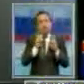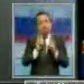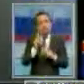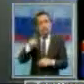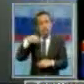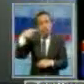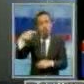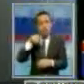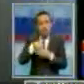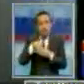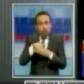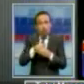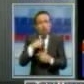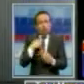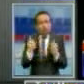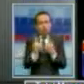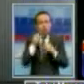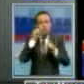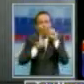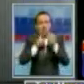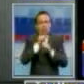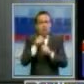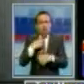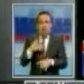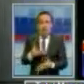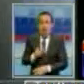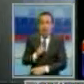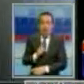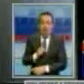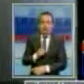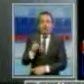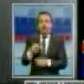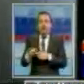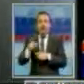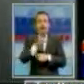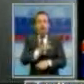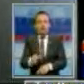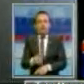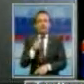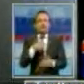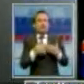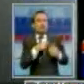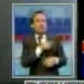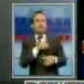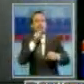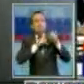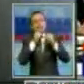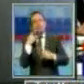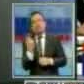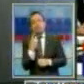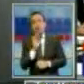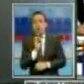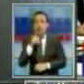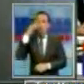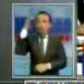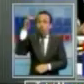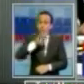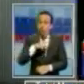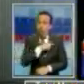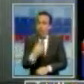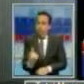próxima, nosotros como políticos, bueno, yo ya no voy a estar, pero otros que le van a tocar estar en el mundo privado. ¿A lo mejor está de vuelta la próxima? No sabemos, pero